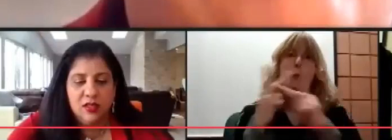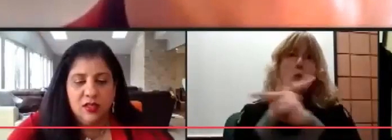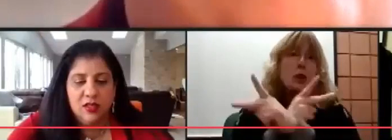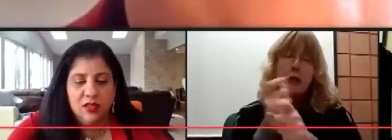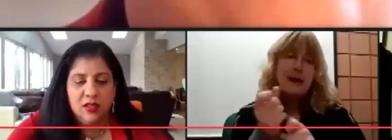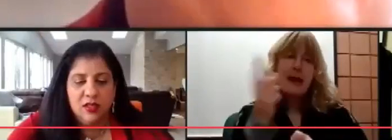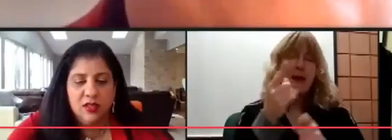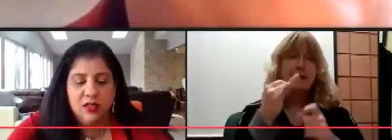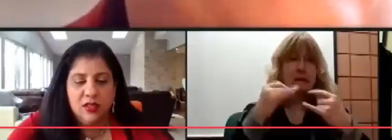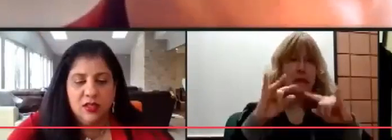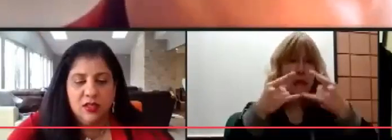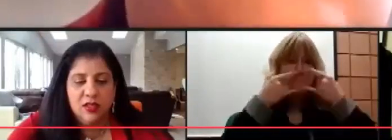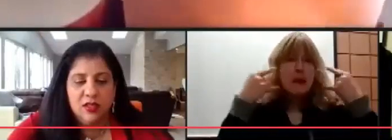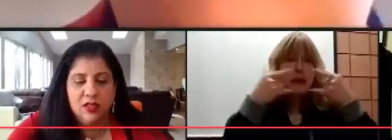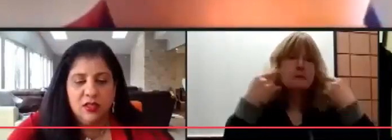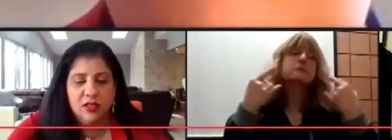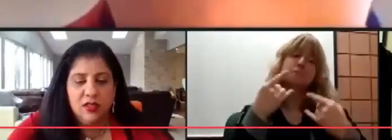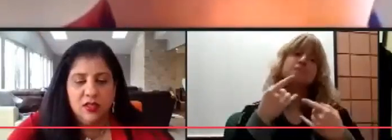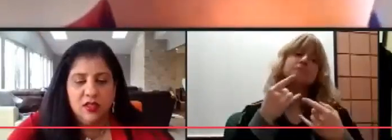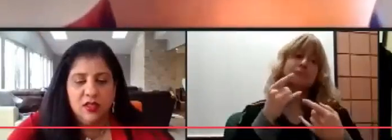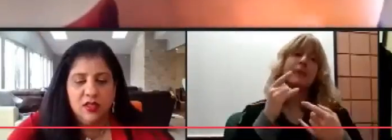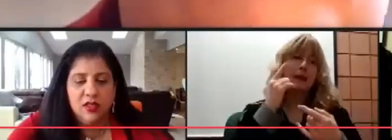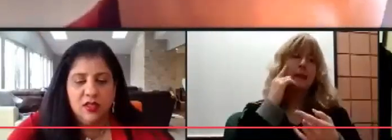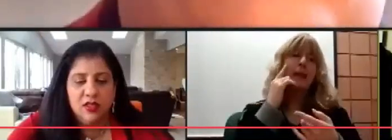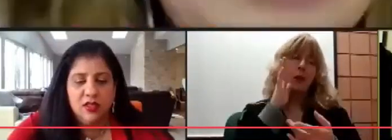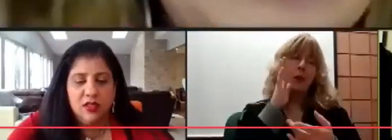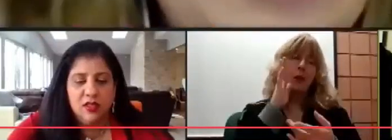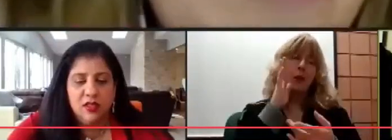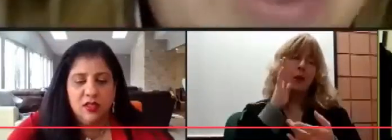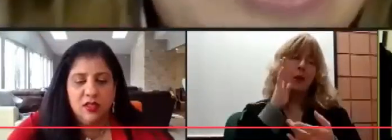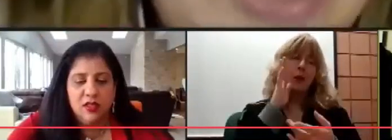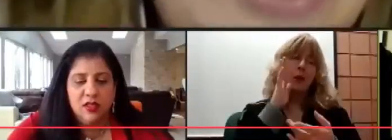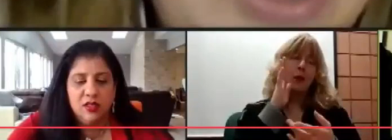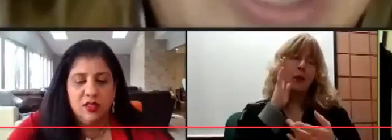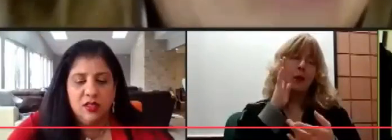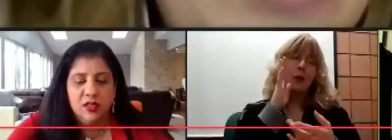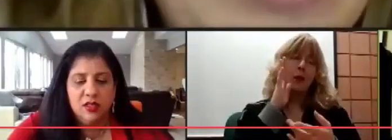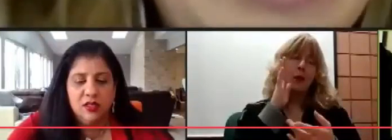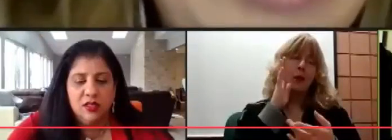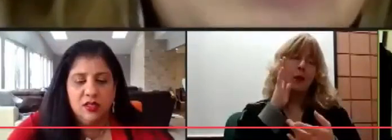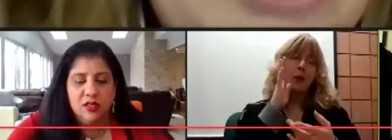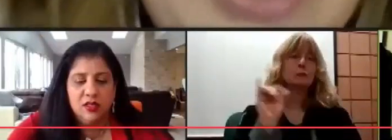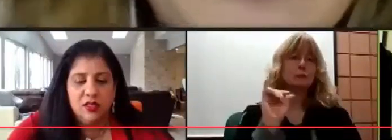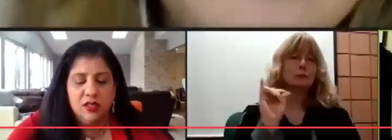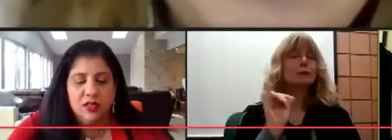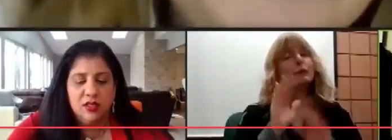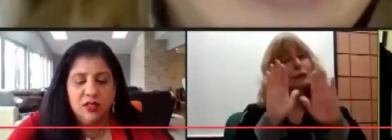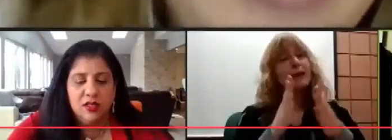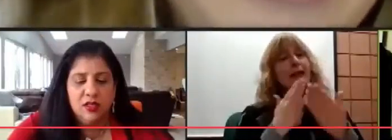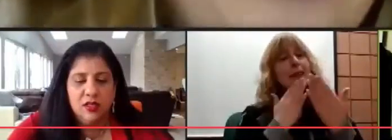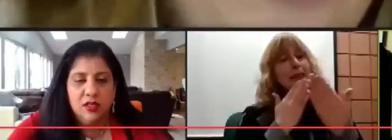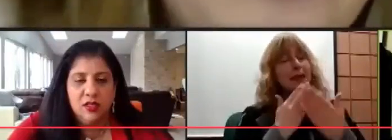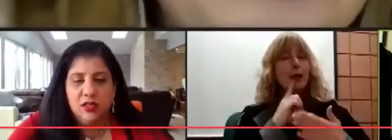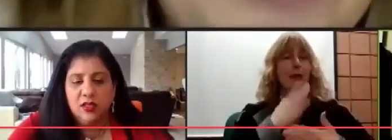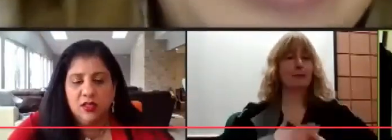a ver para el año que entra va a ser peor o no no lo sé todo esto es imprevisible y